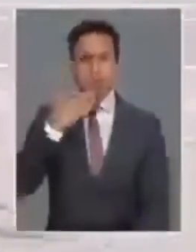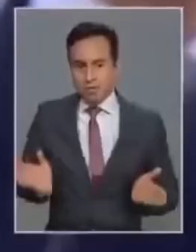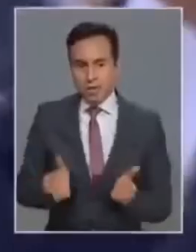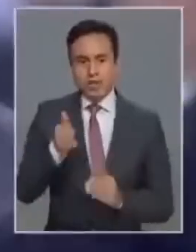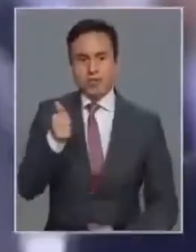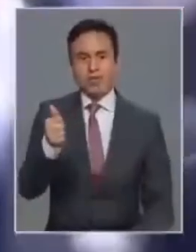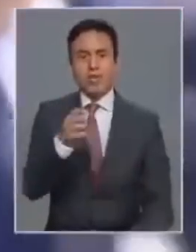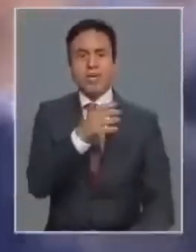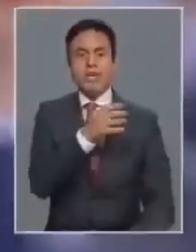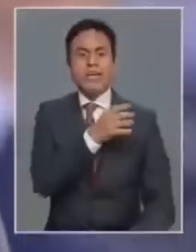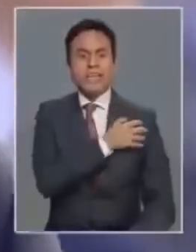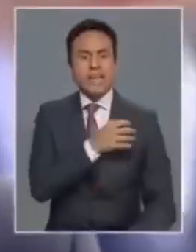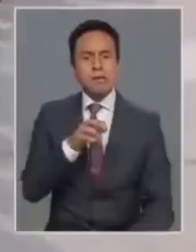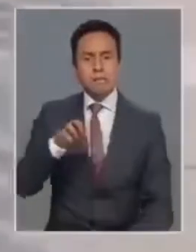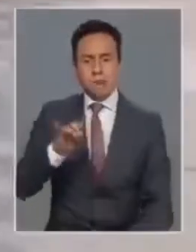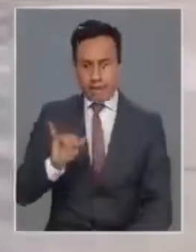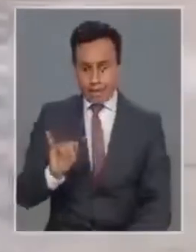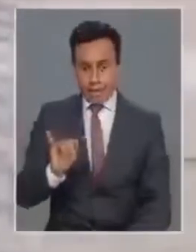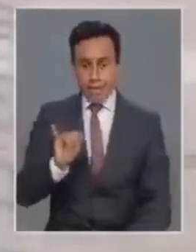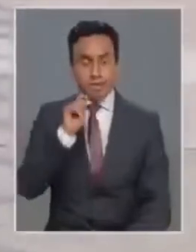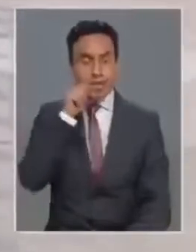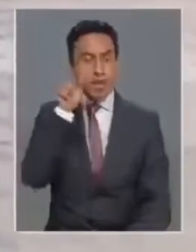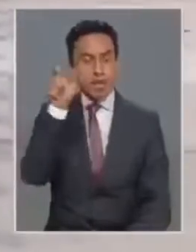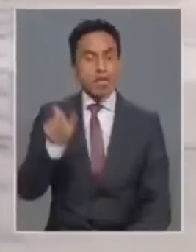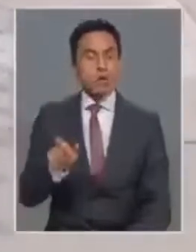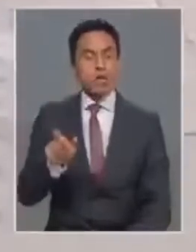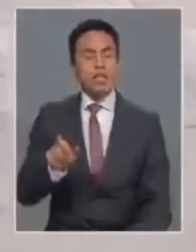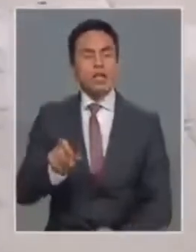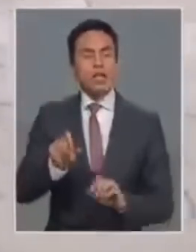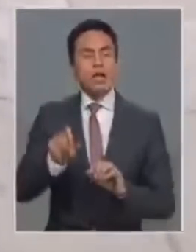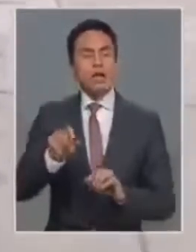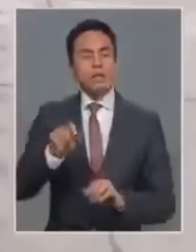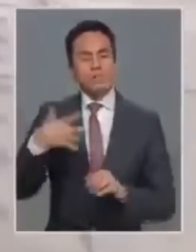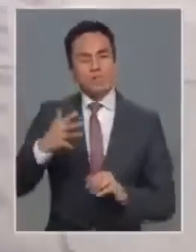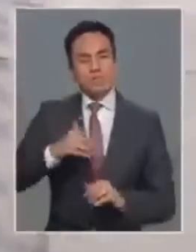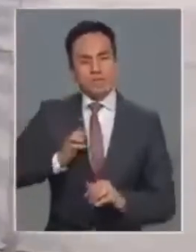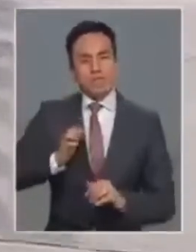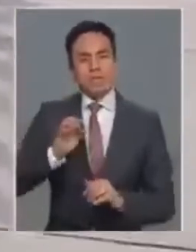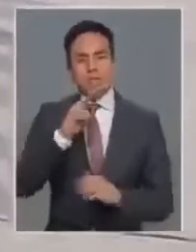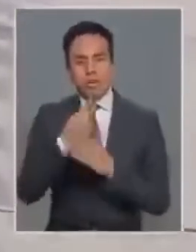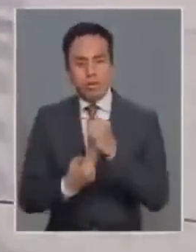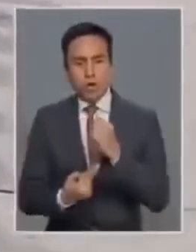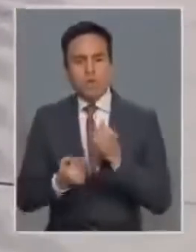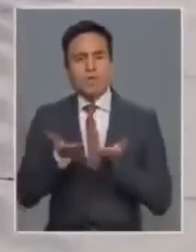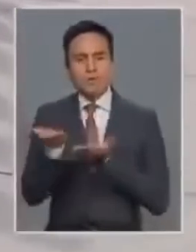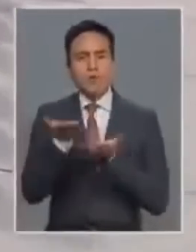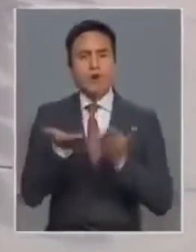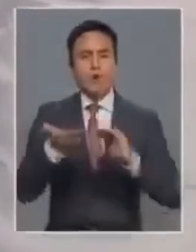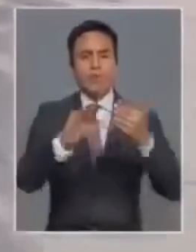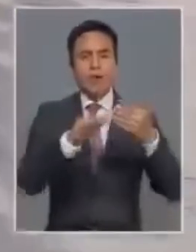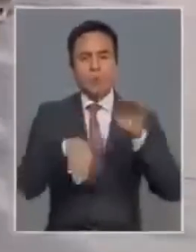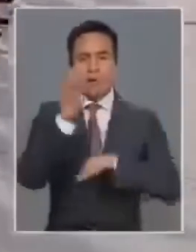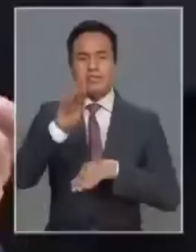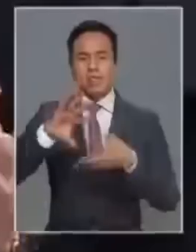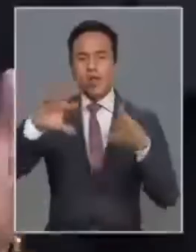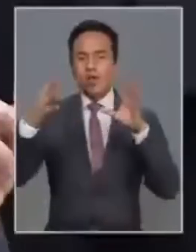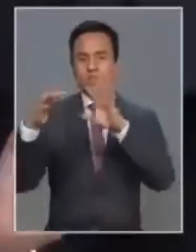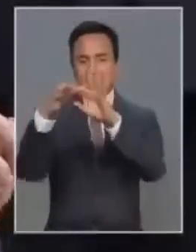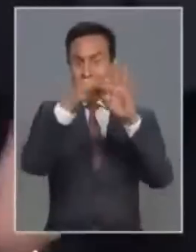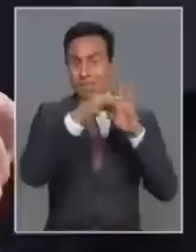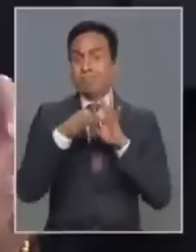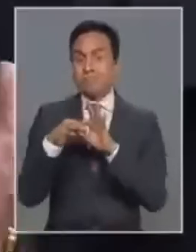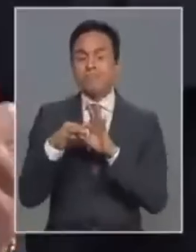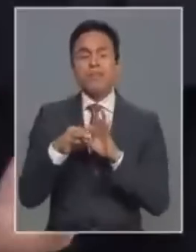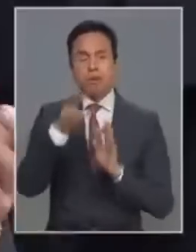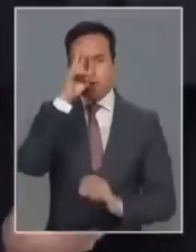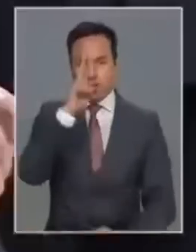¿Cómo dijo? A ver. Rinden honores una sección de alumnos becarios de una comunidad más globalizada. rinden honores